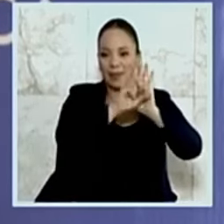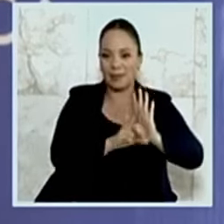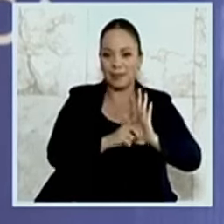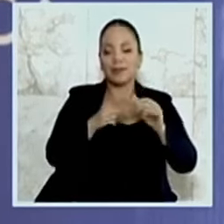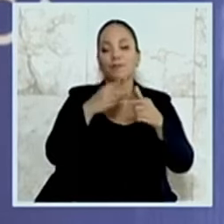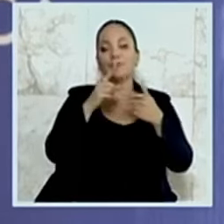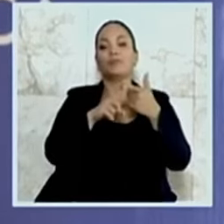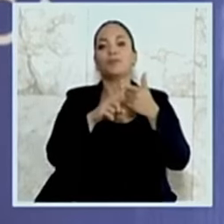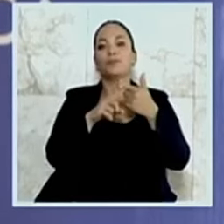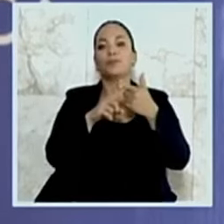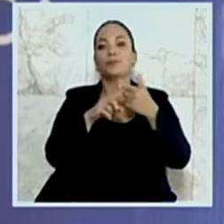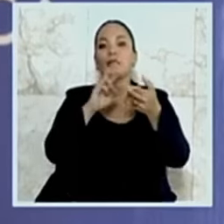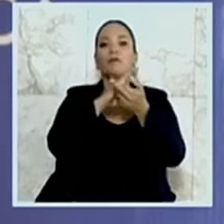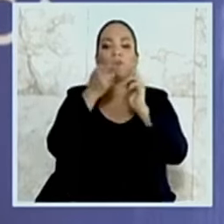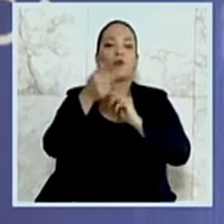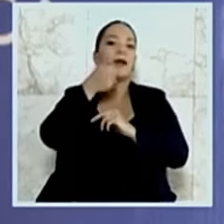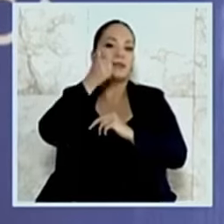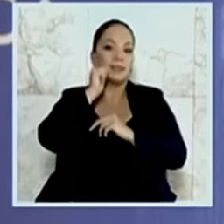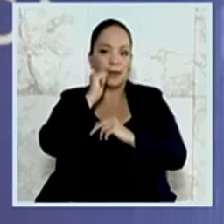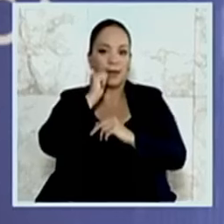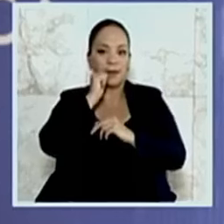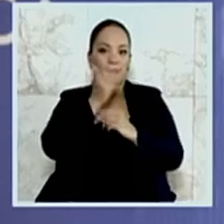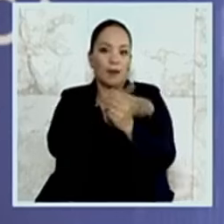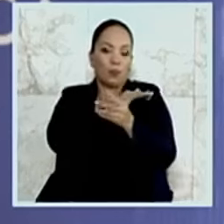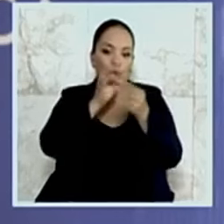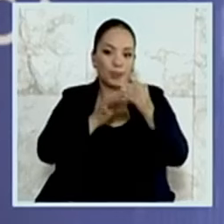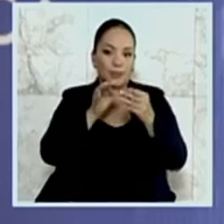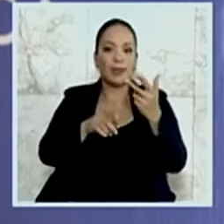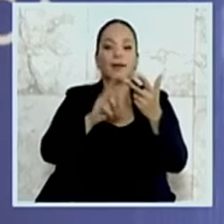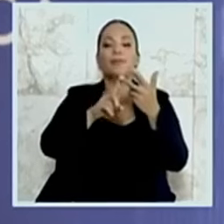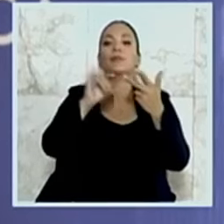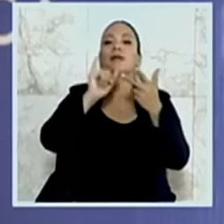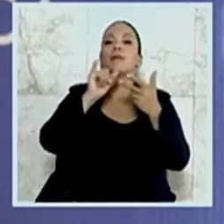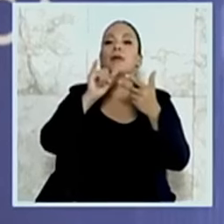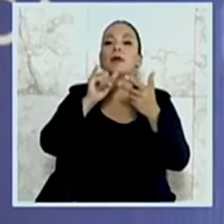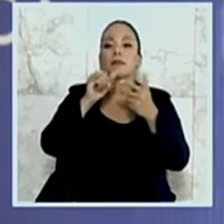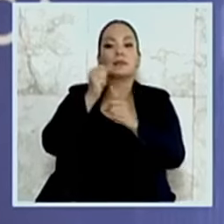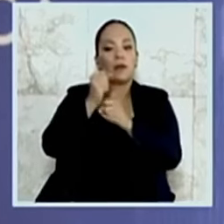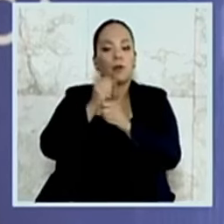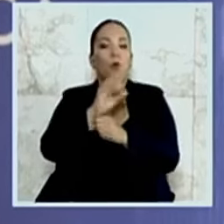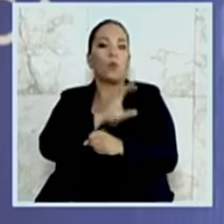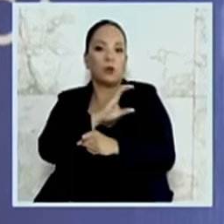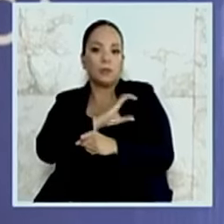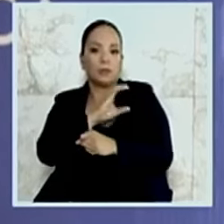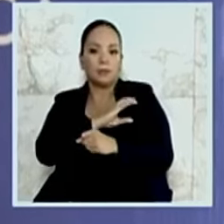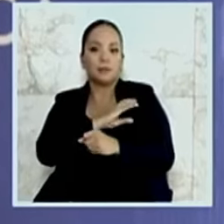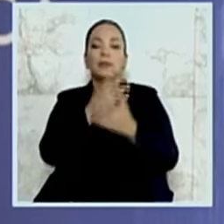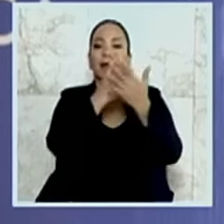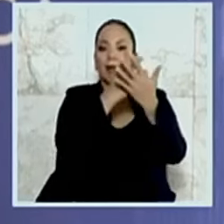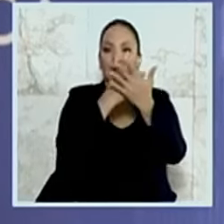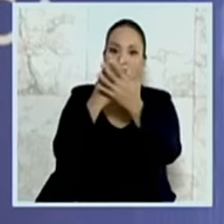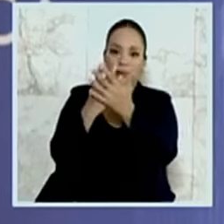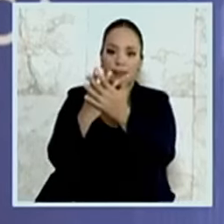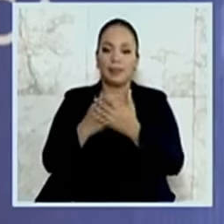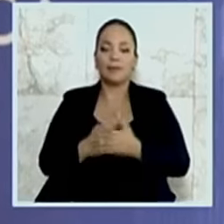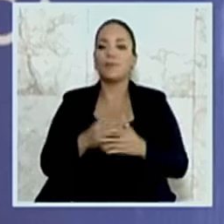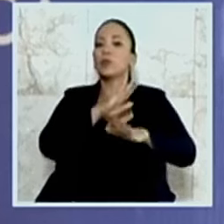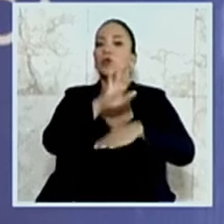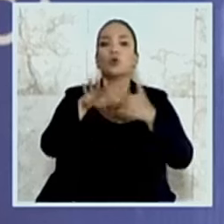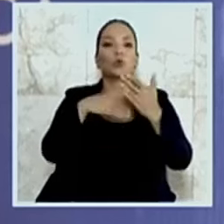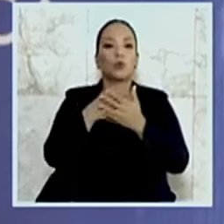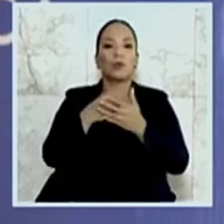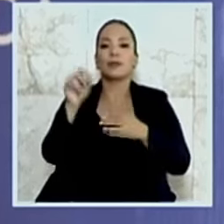Segura Plus, ¿verdad? Incluye esas acciones legislativas, las reformas del poder,